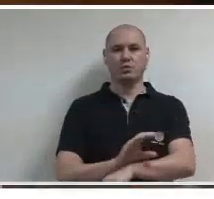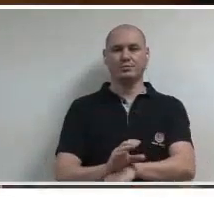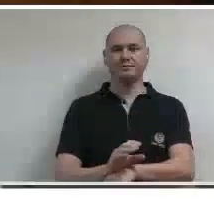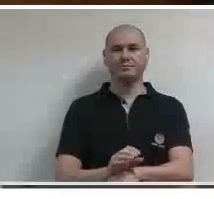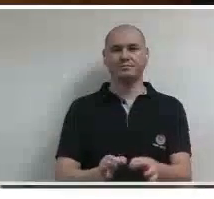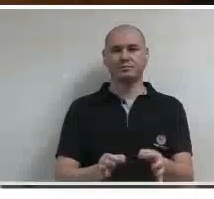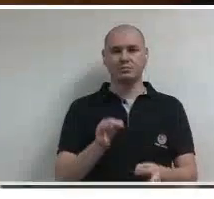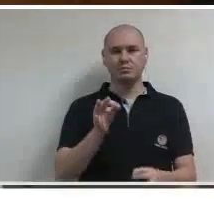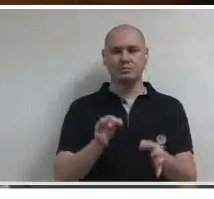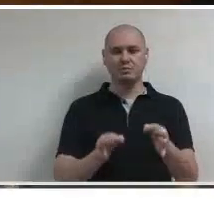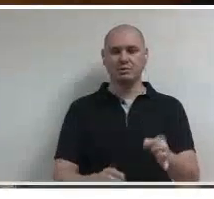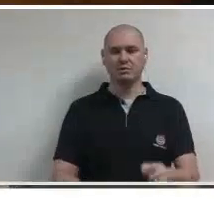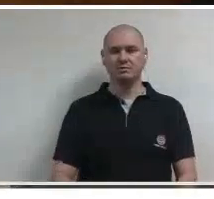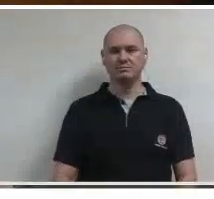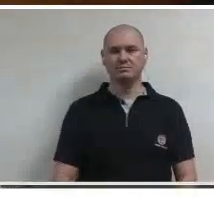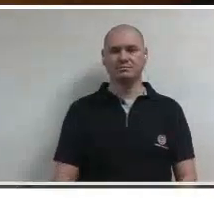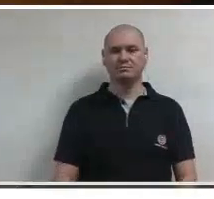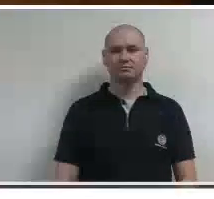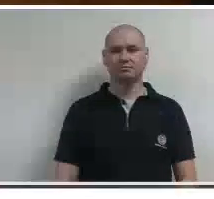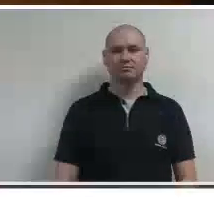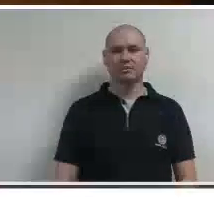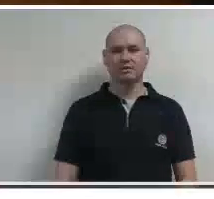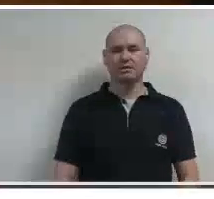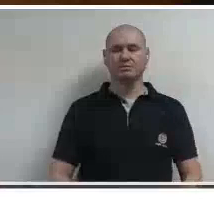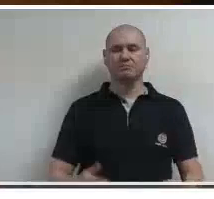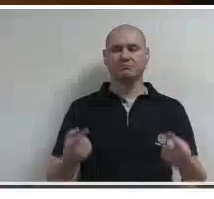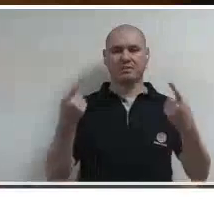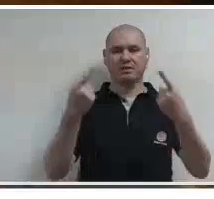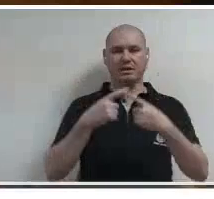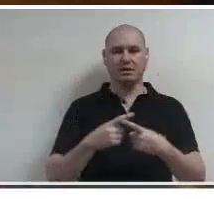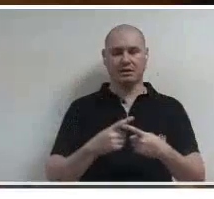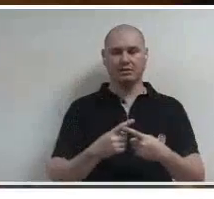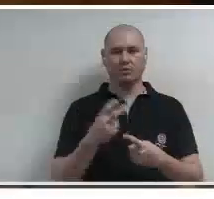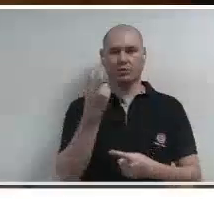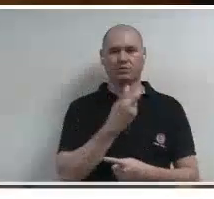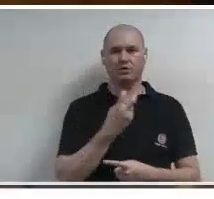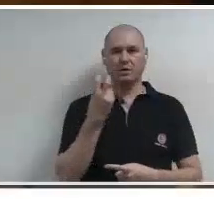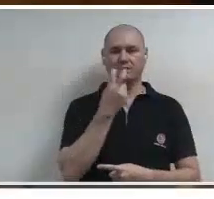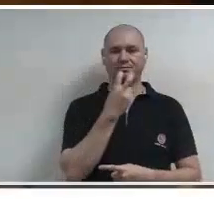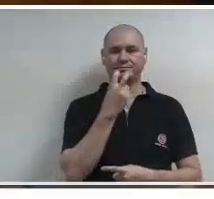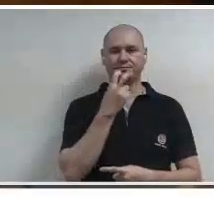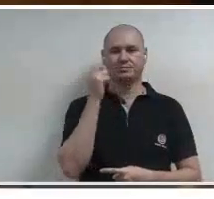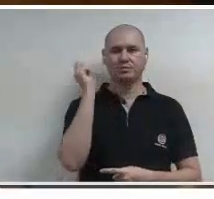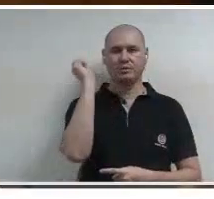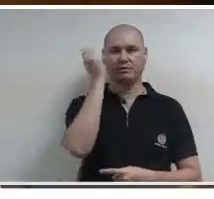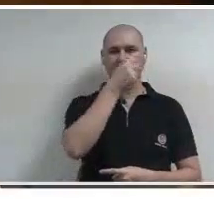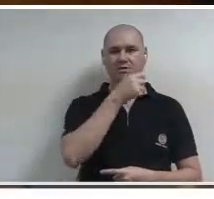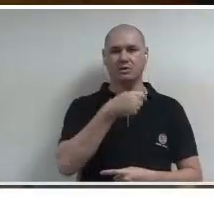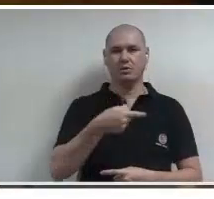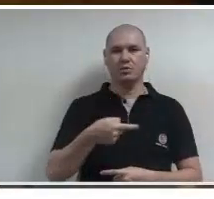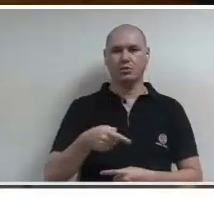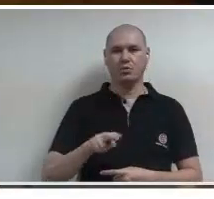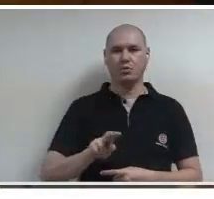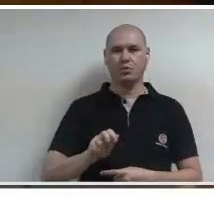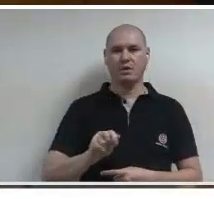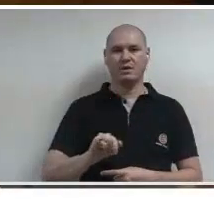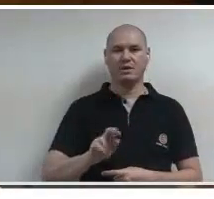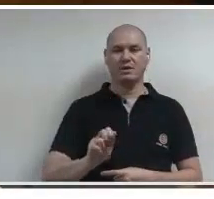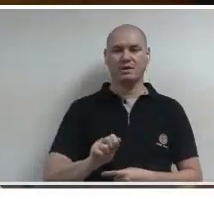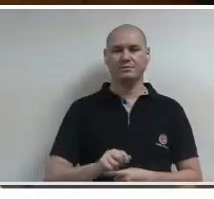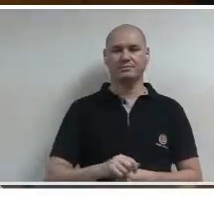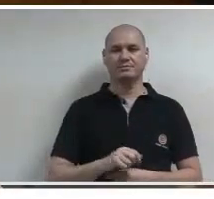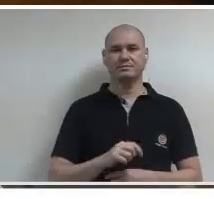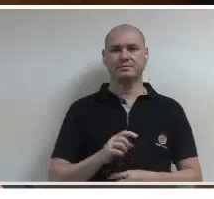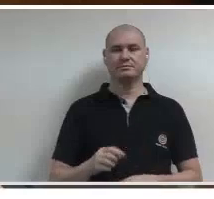Escuela Judicial, Derecho Penal, Parte General 2012, diplomado, técnica de litigación oral, juicio oral, P. Universidad Privada